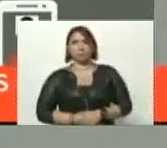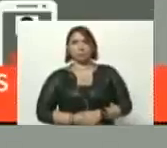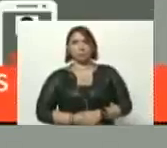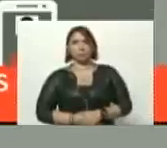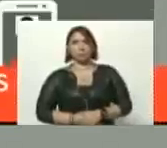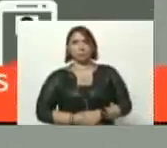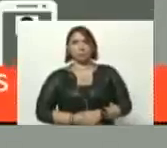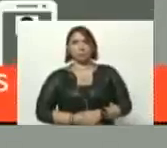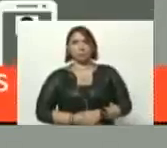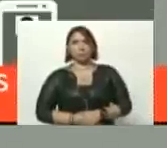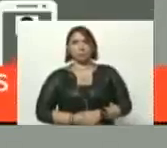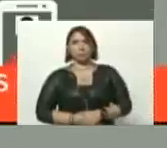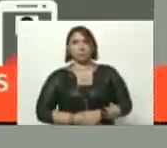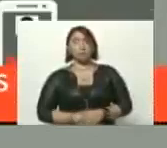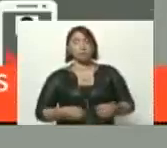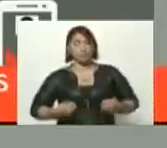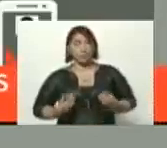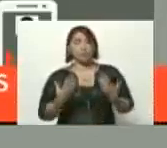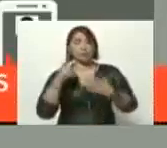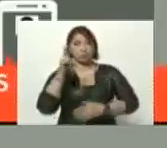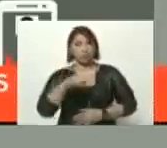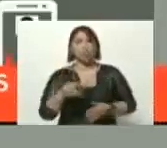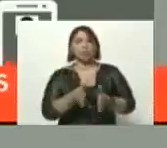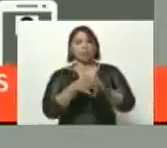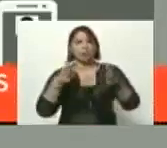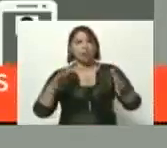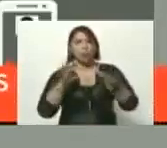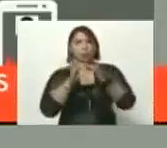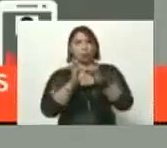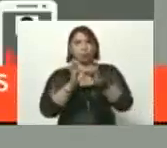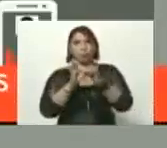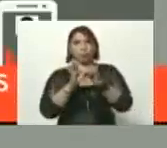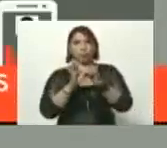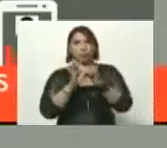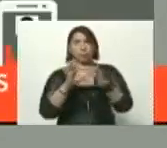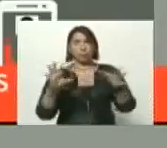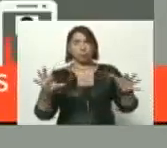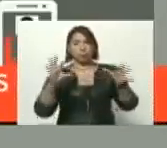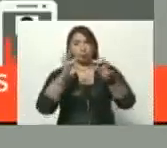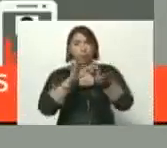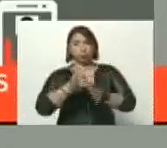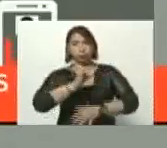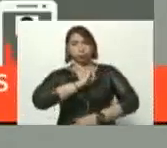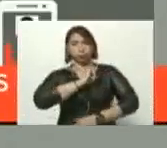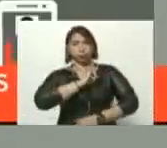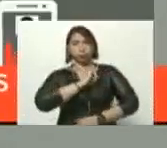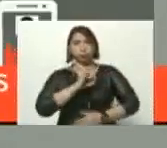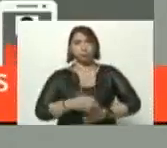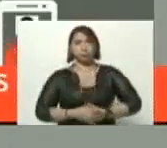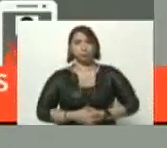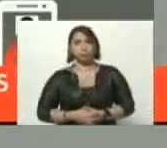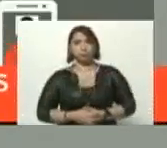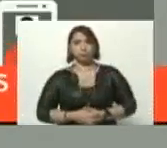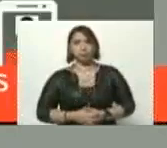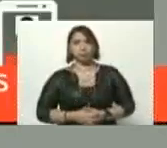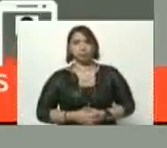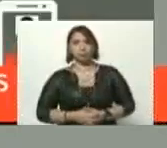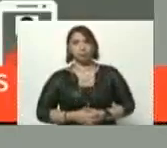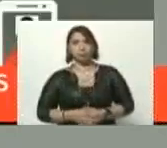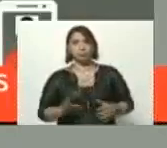expresa y expresa también una gran unión, la unión de la identidad, la unión